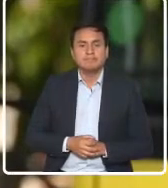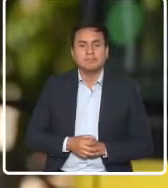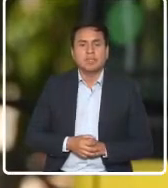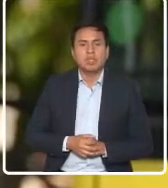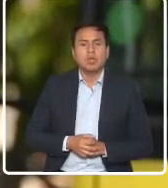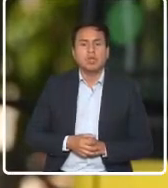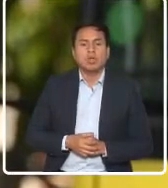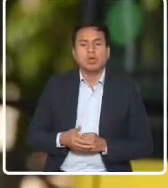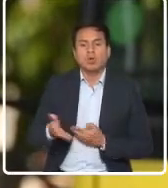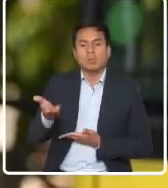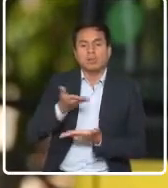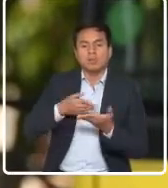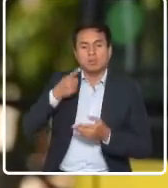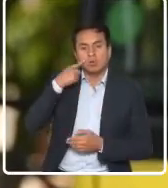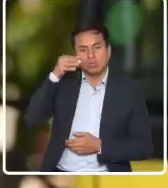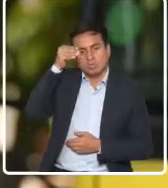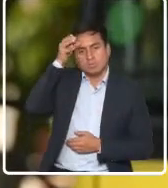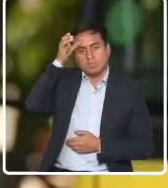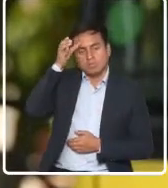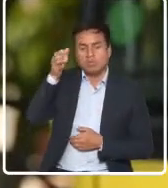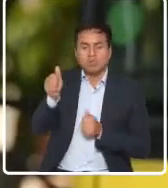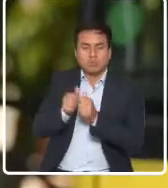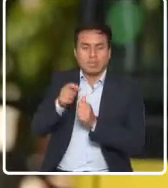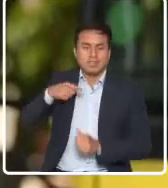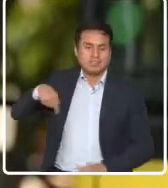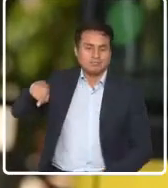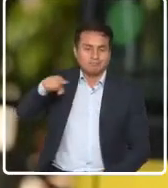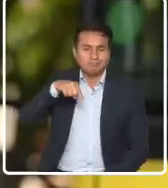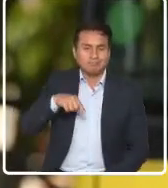de compartir mis conocimientos con ellos.